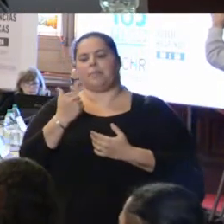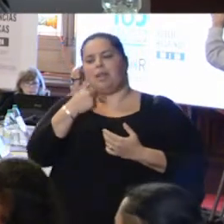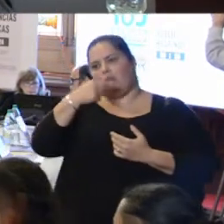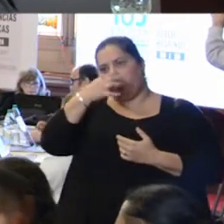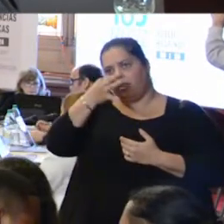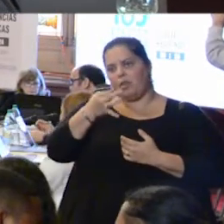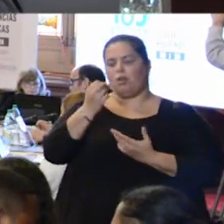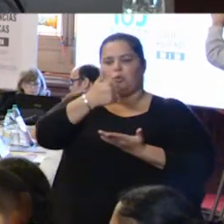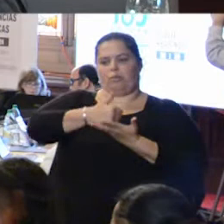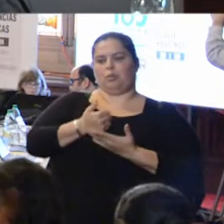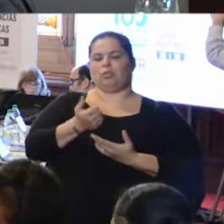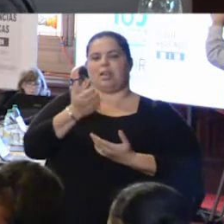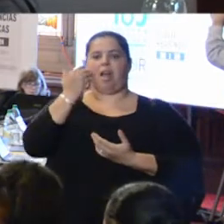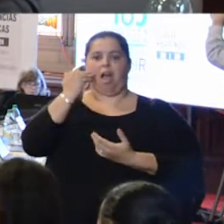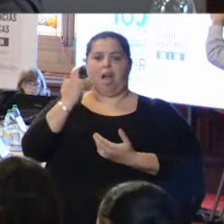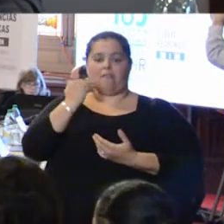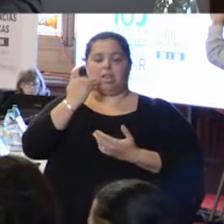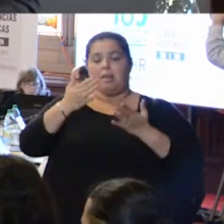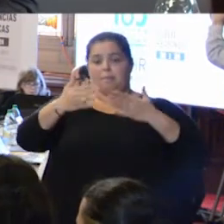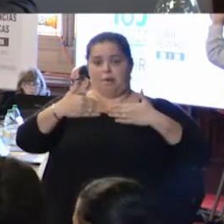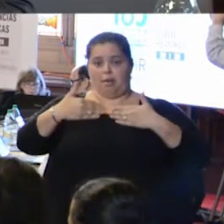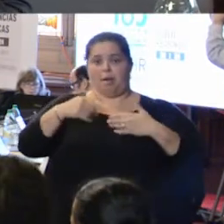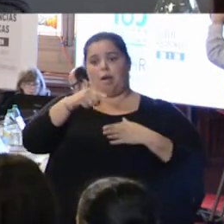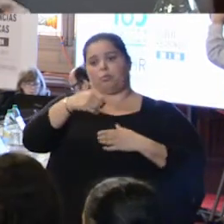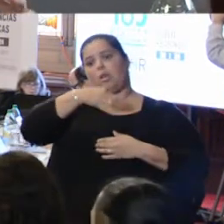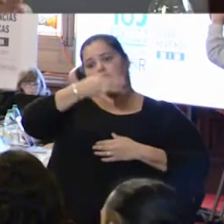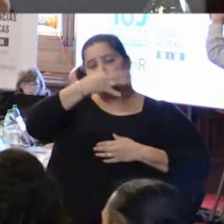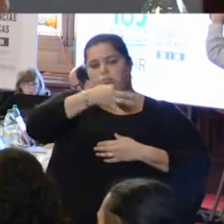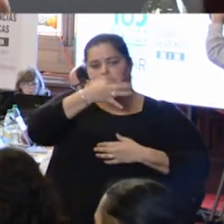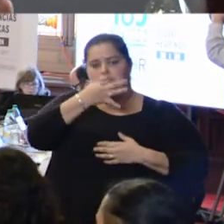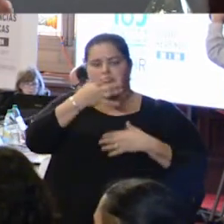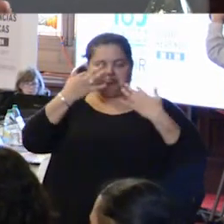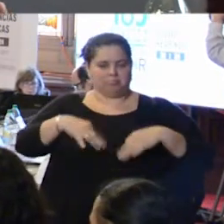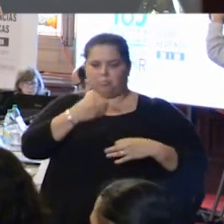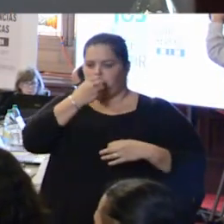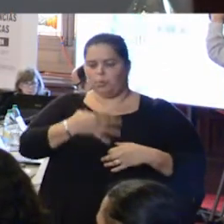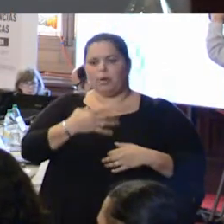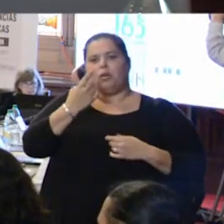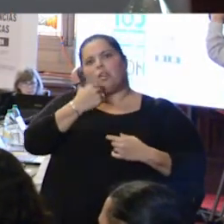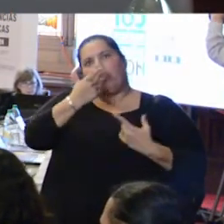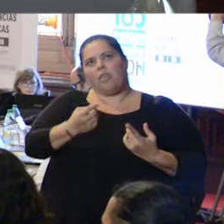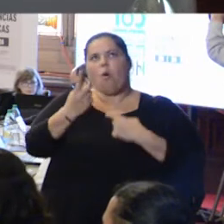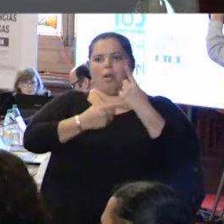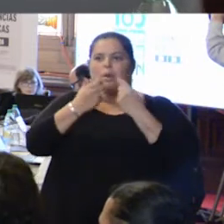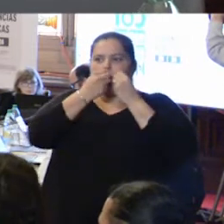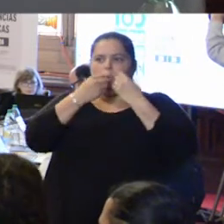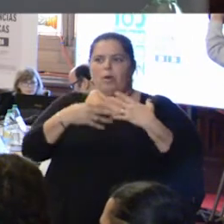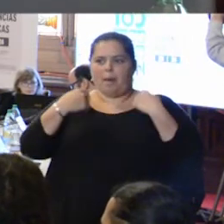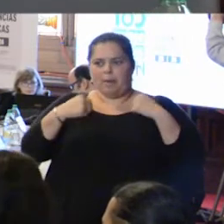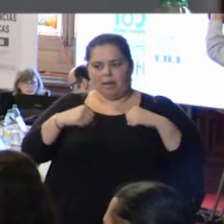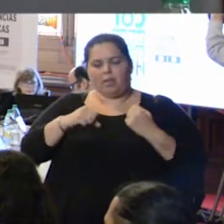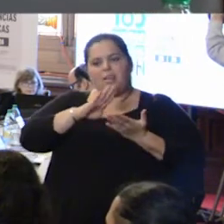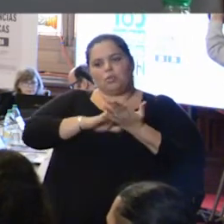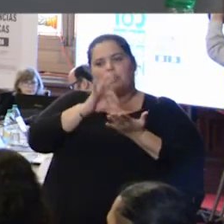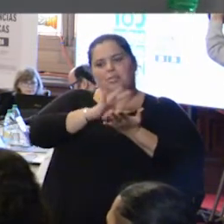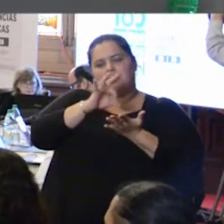Panamá, usted nos dio una disertación magistral en donde nos mencionó, nos identificó algunas buenas prácticas, entre ellas, digamos, el sistema que